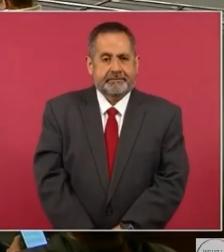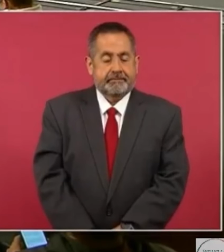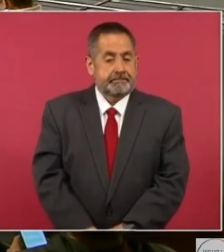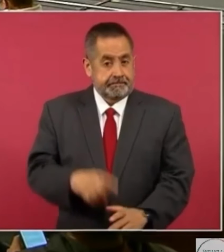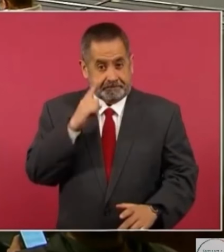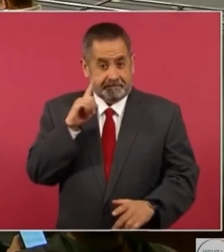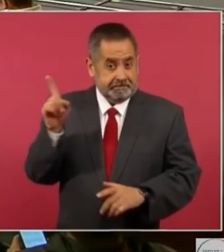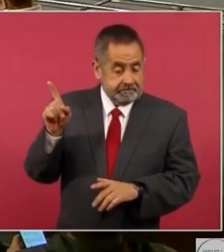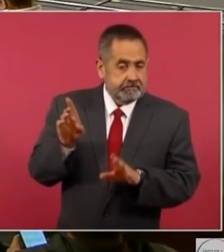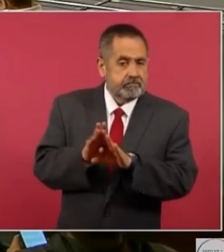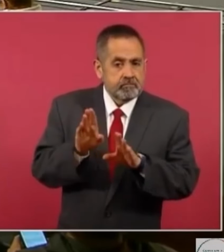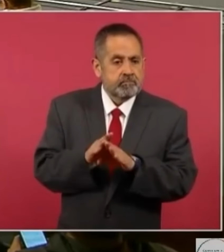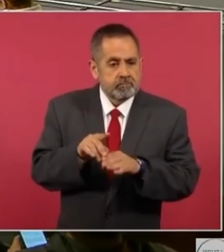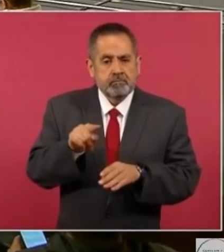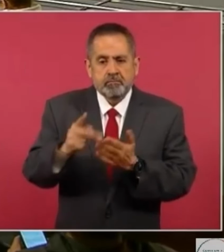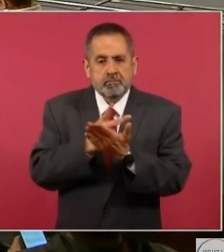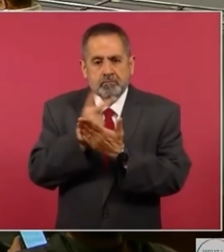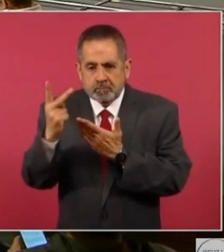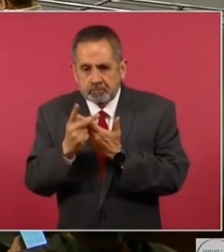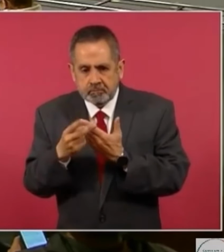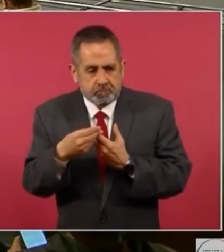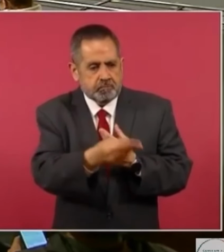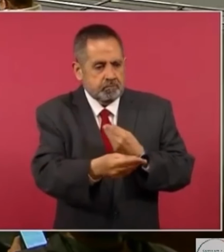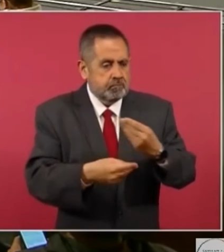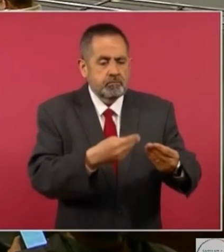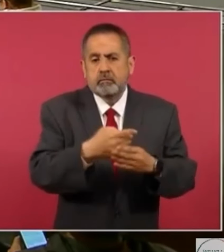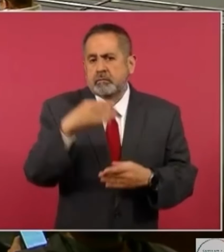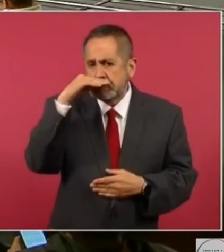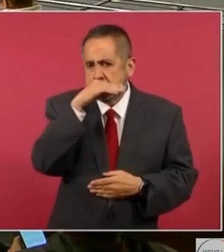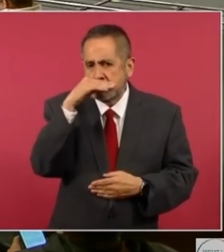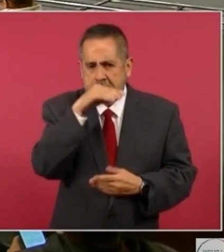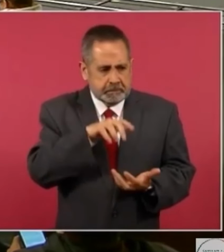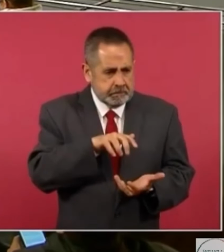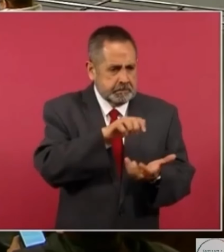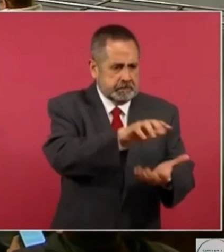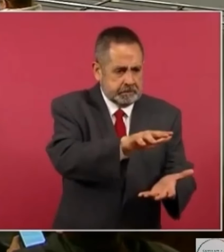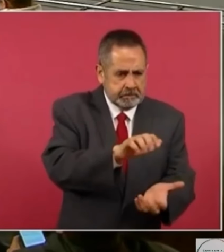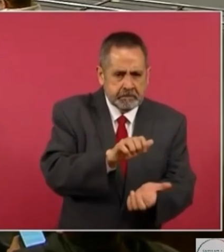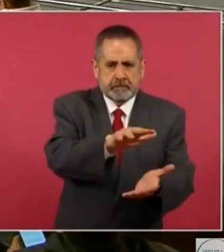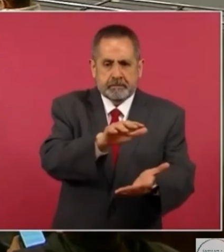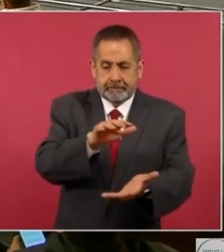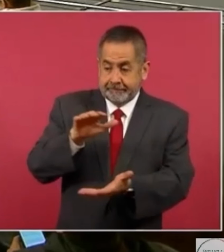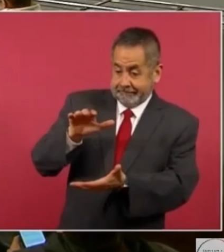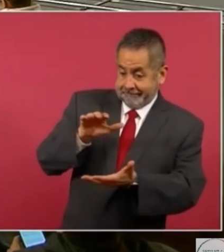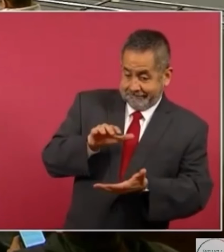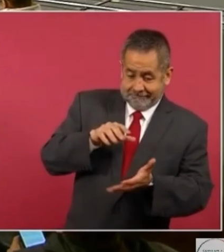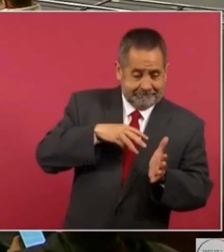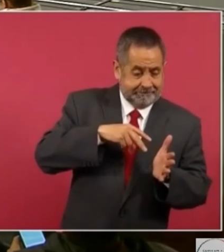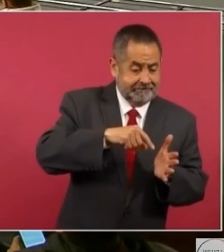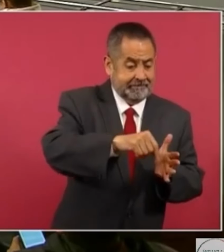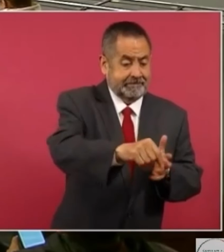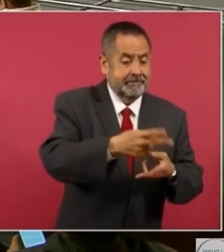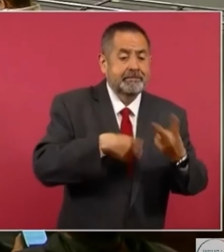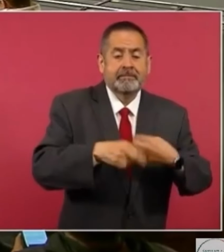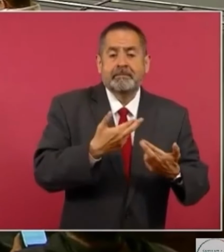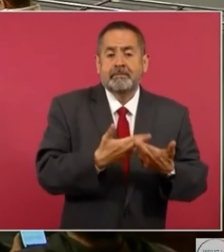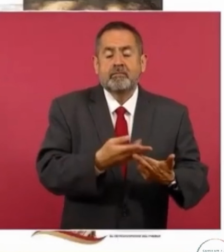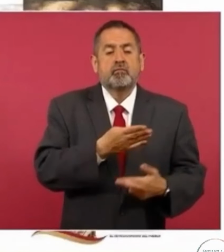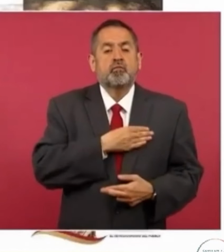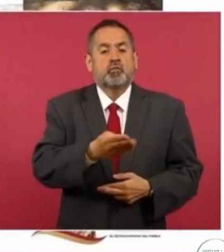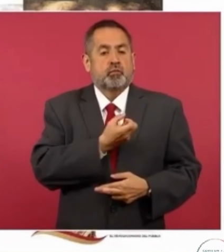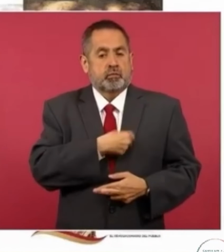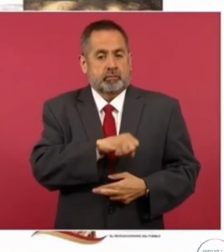muestra la evolución del programa de fertilizantes gratuito, de entrega gratuita. En el 2019 solamente